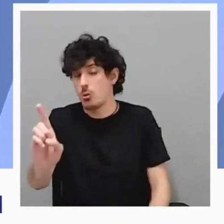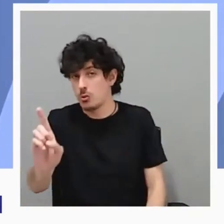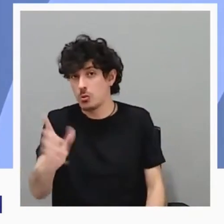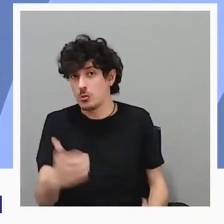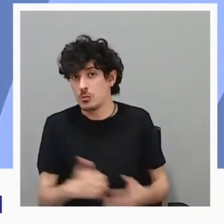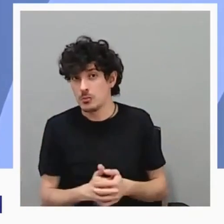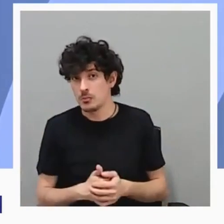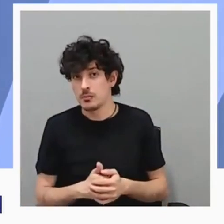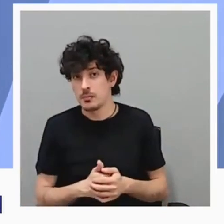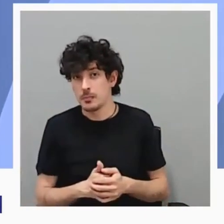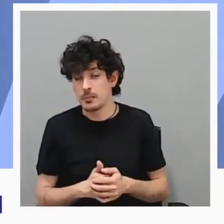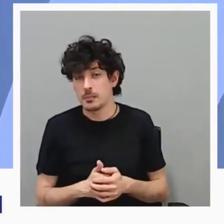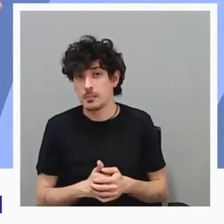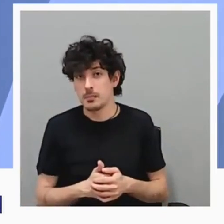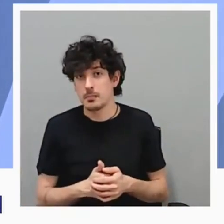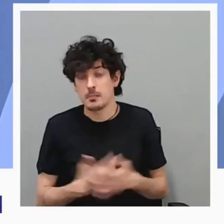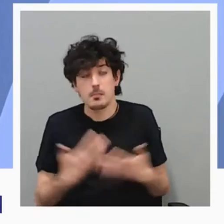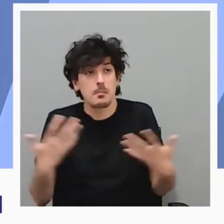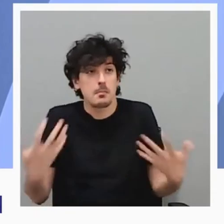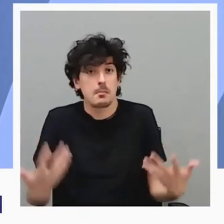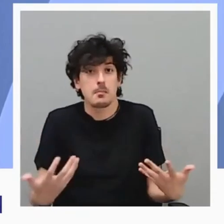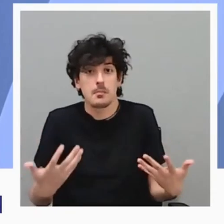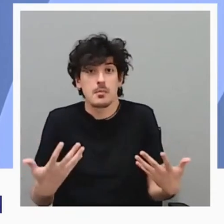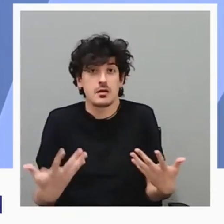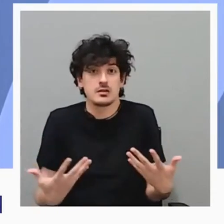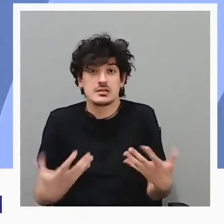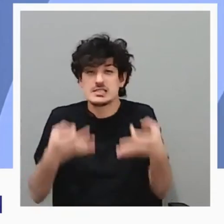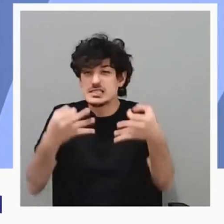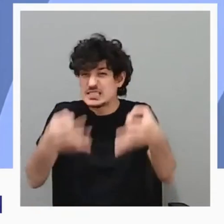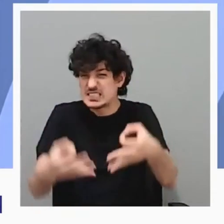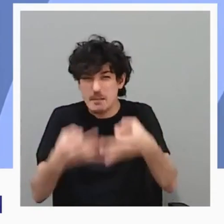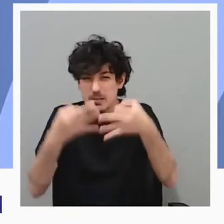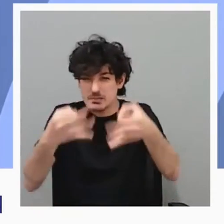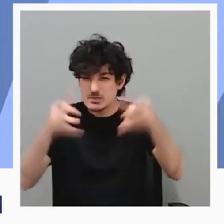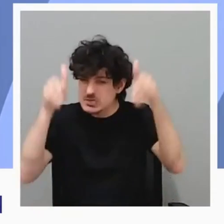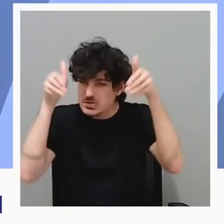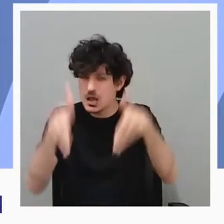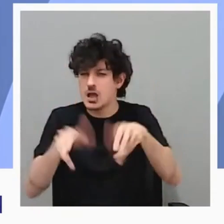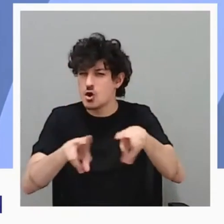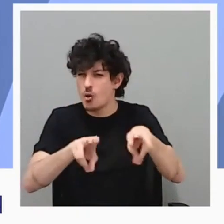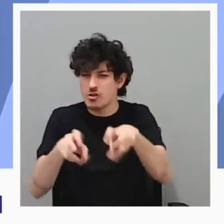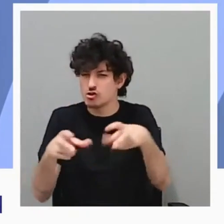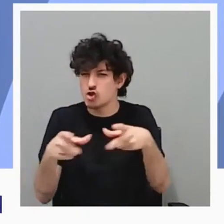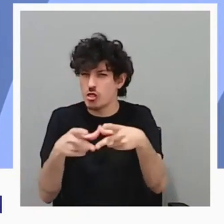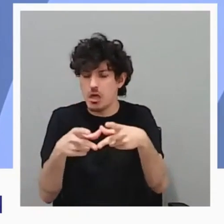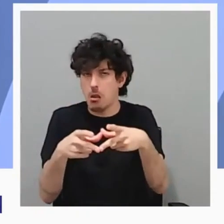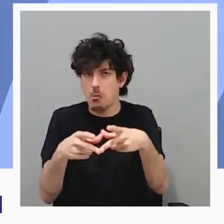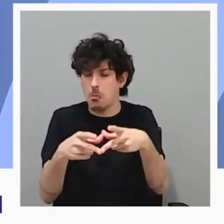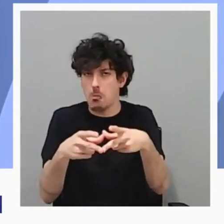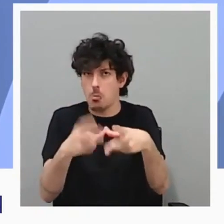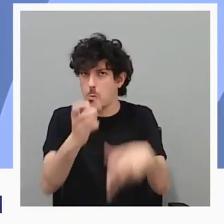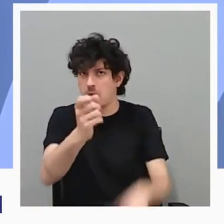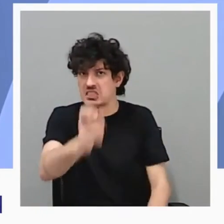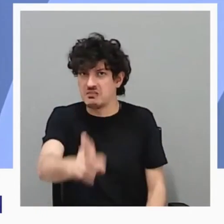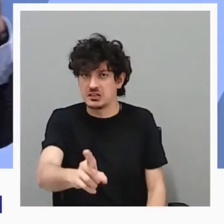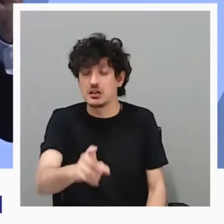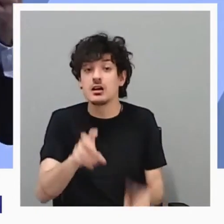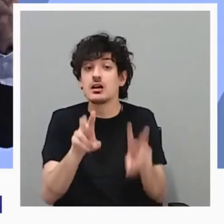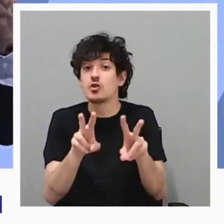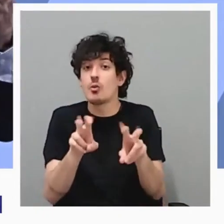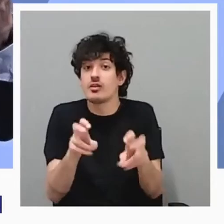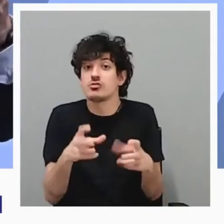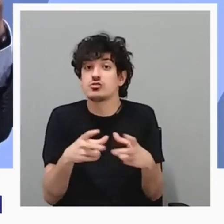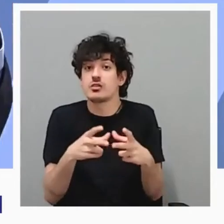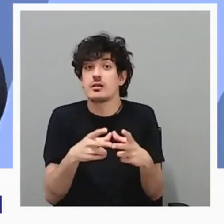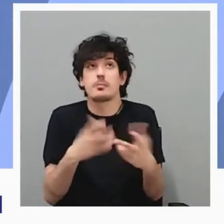por qué hacer en todo momento innovación social. Correcto. O sea, la innovación social, por eso al principio, ¿qué